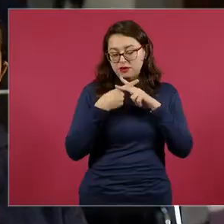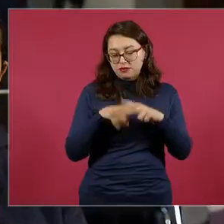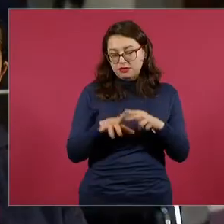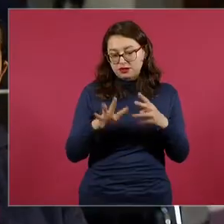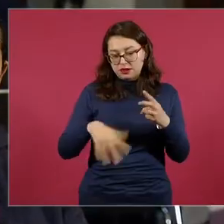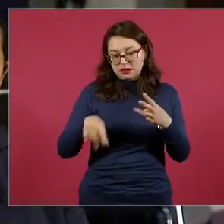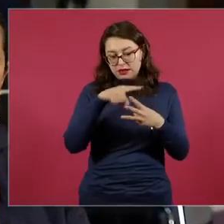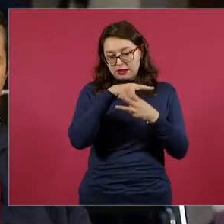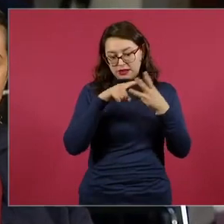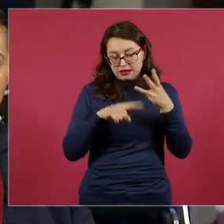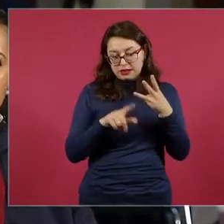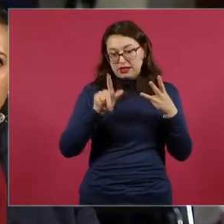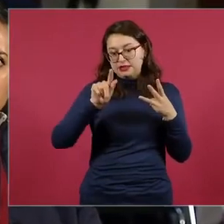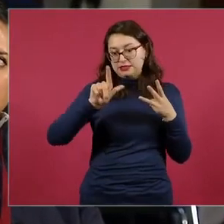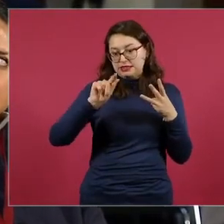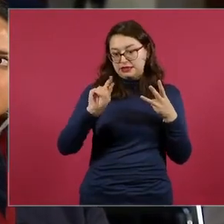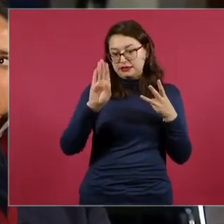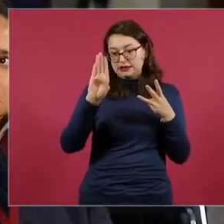estamos sumando